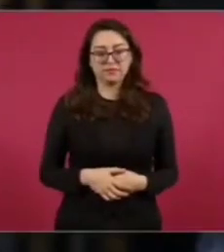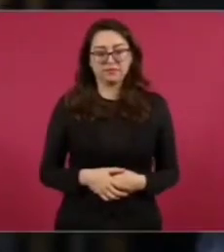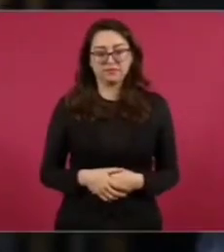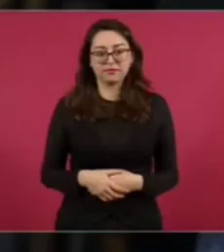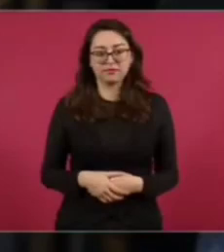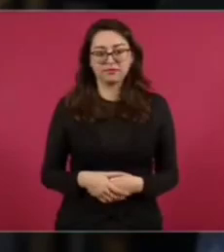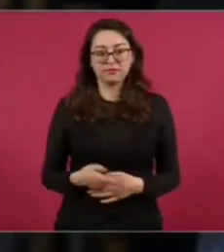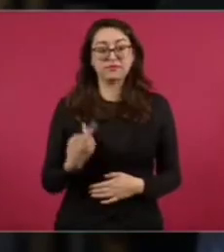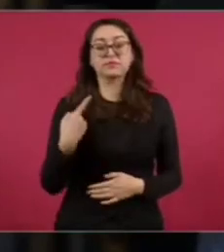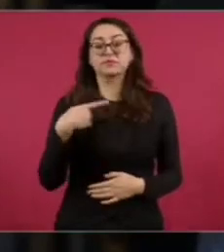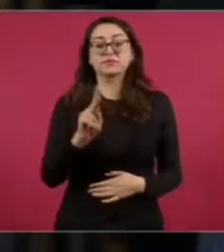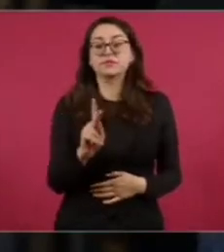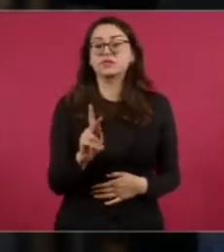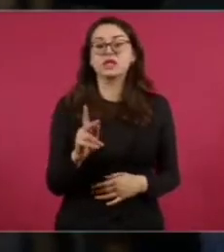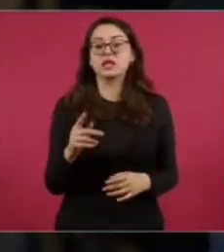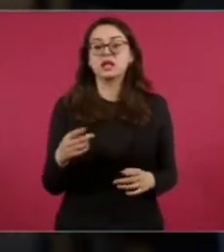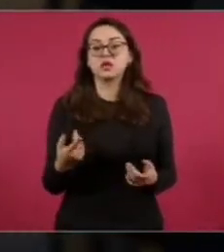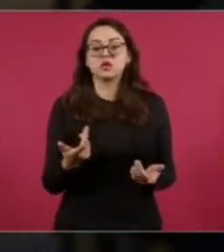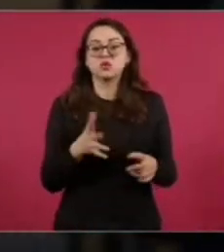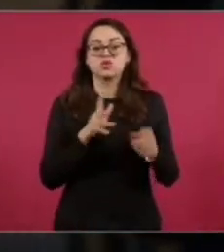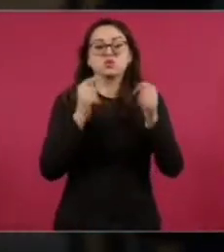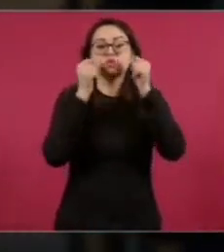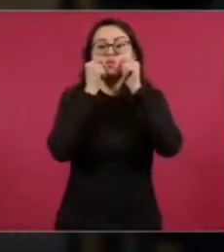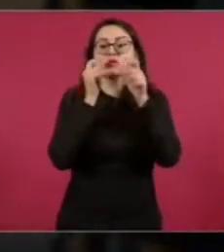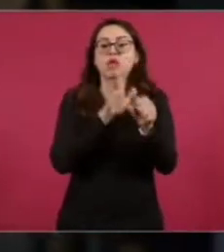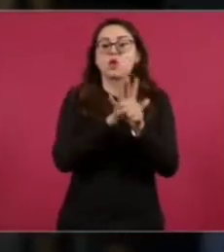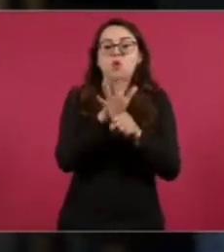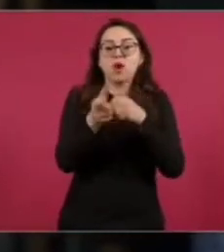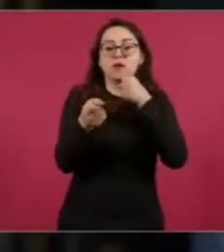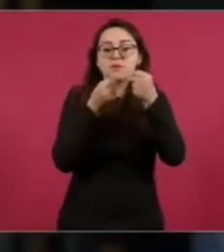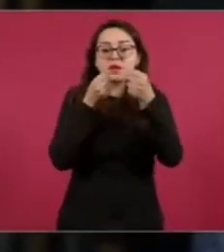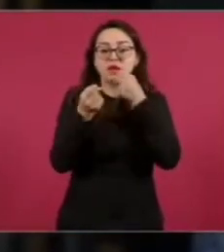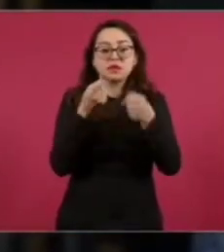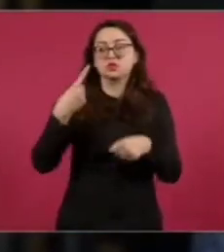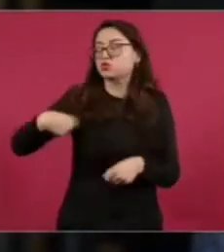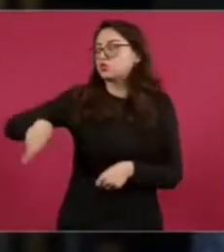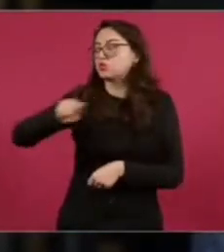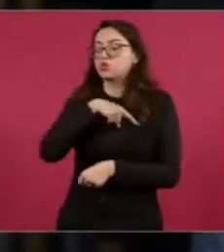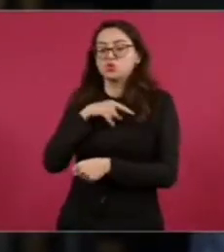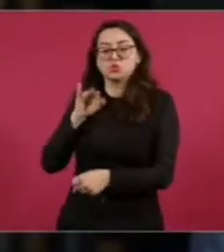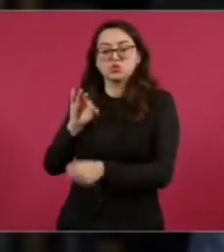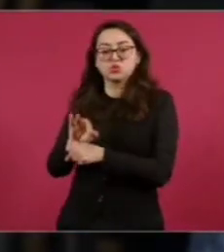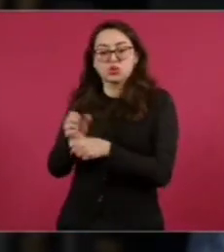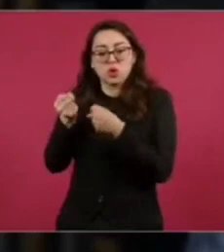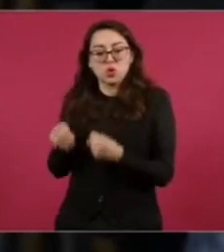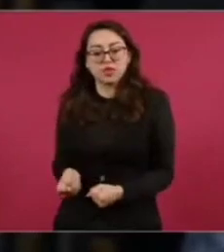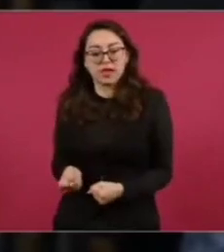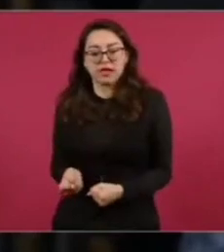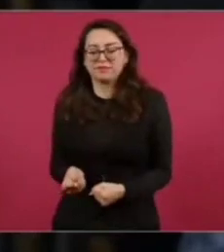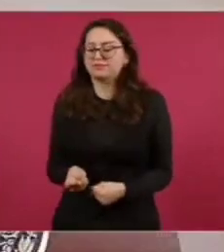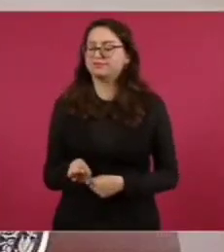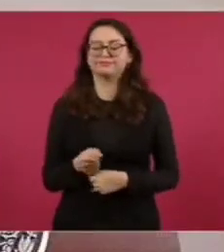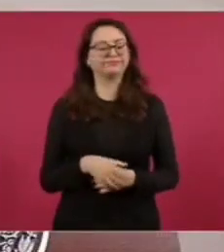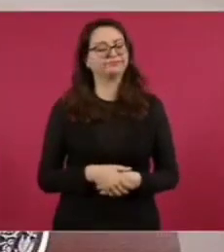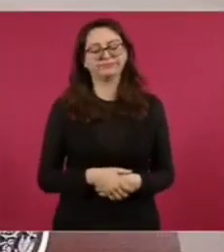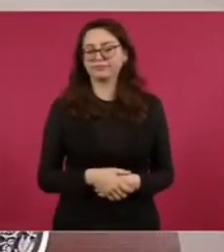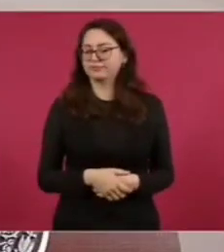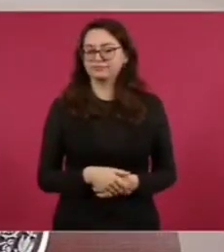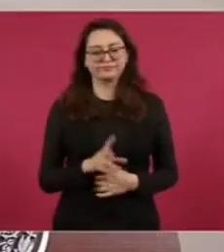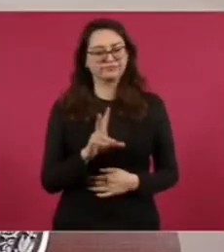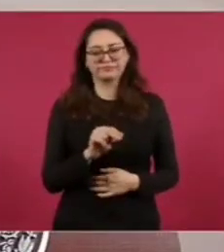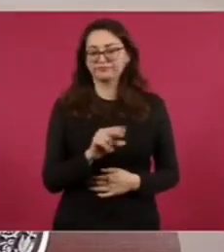señor presidente. No, tiene que ver con el medio. No, tiene que ver con la seguridad que nosotros tenemos para ejercer nuestra